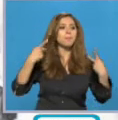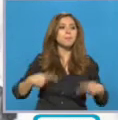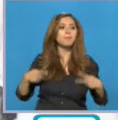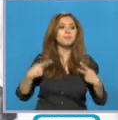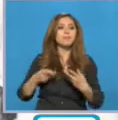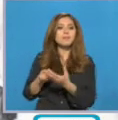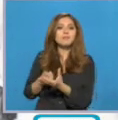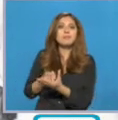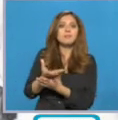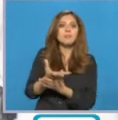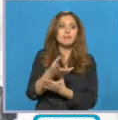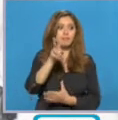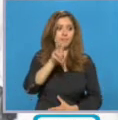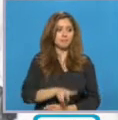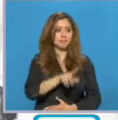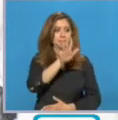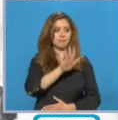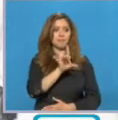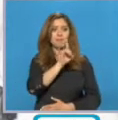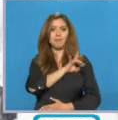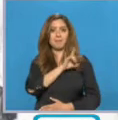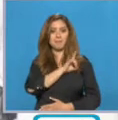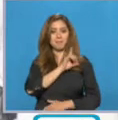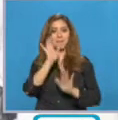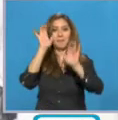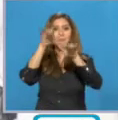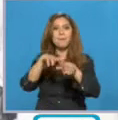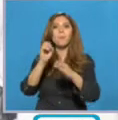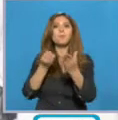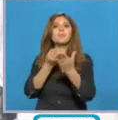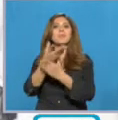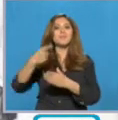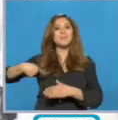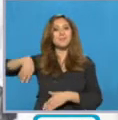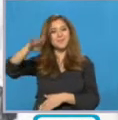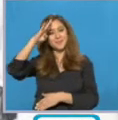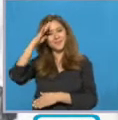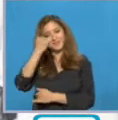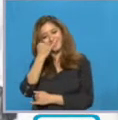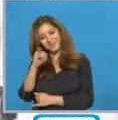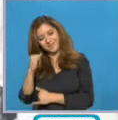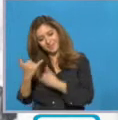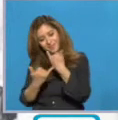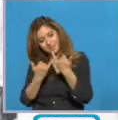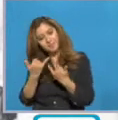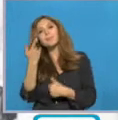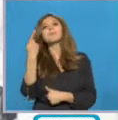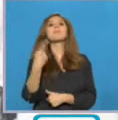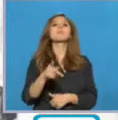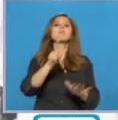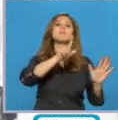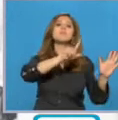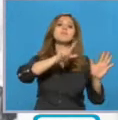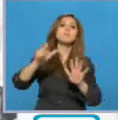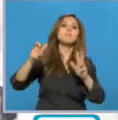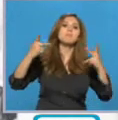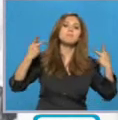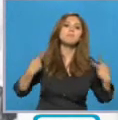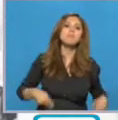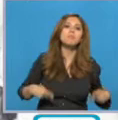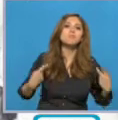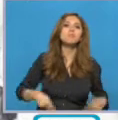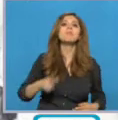Ajá. Y entonces, bueno, tuvo una muy buen inicio con unos internos aproximadamente 700 personas, con un plantel